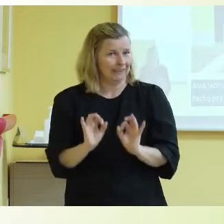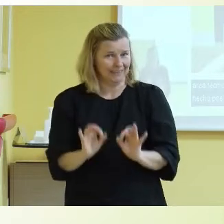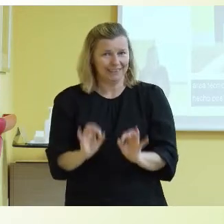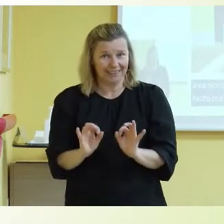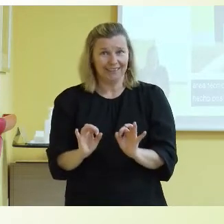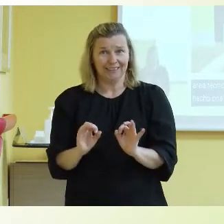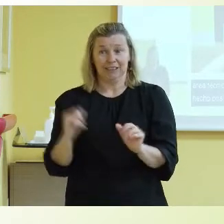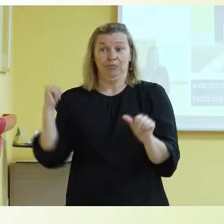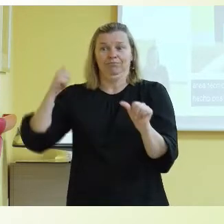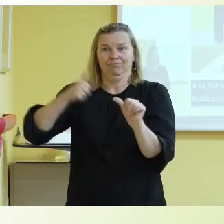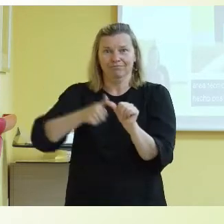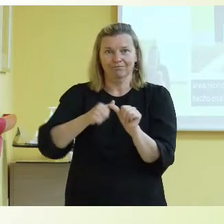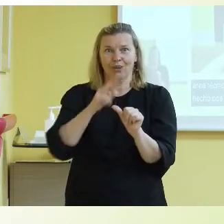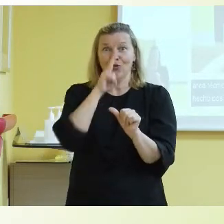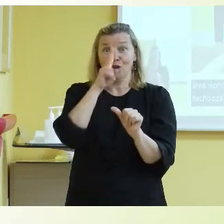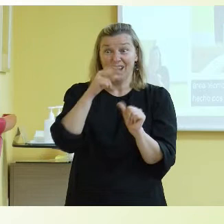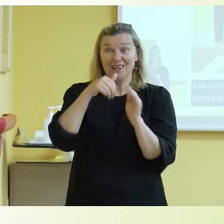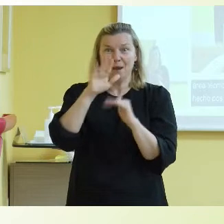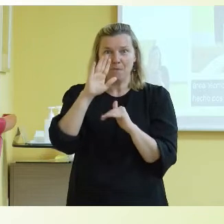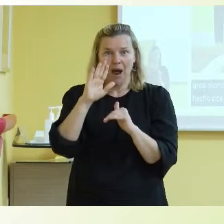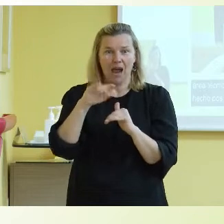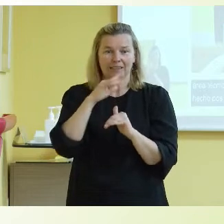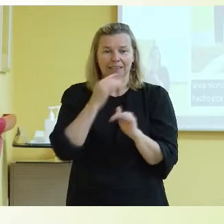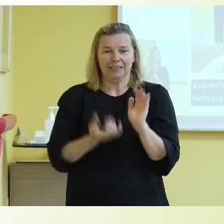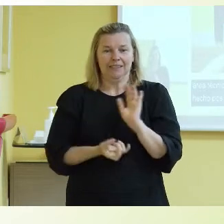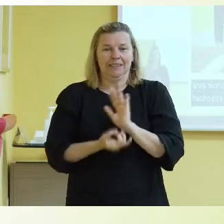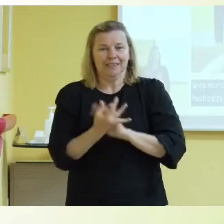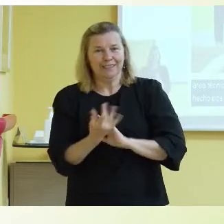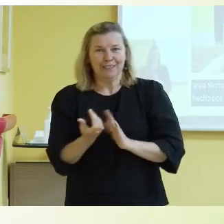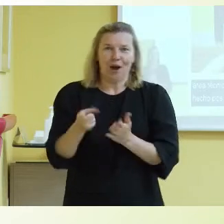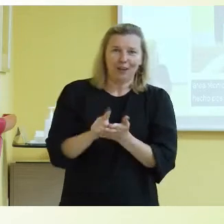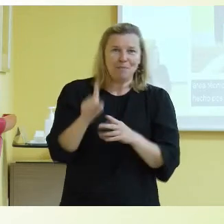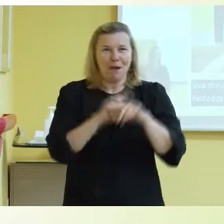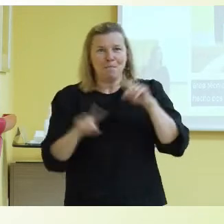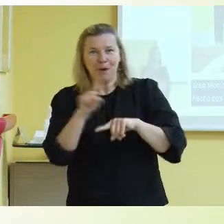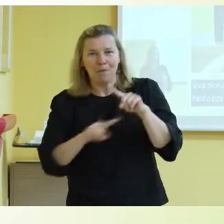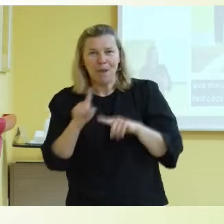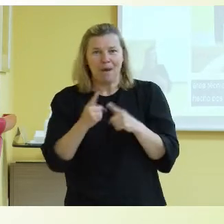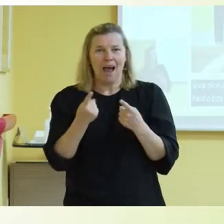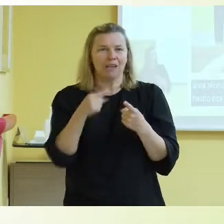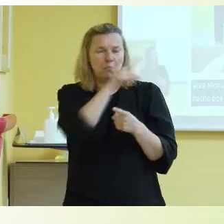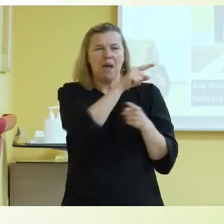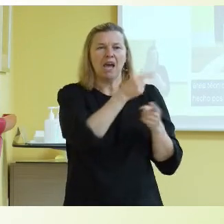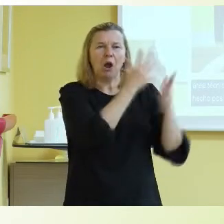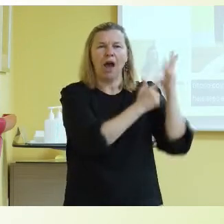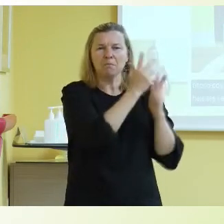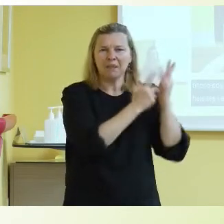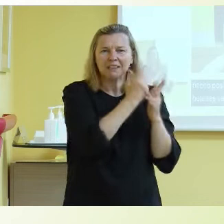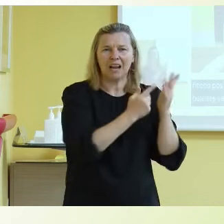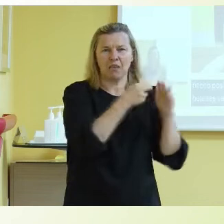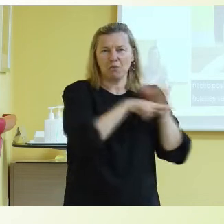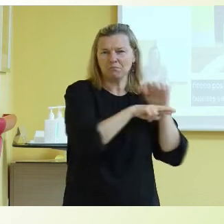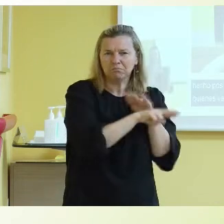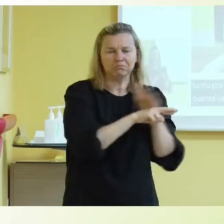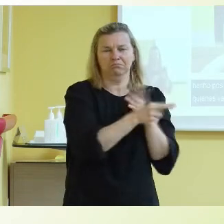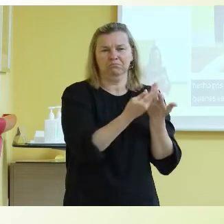años y pico pues nos ha vuelto a generar algún tipo de problemas que se han solucionado desde el área de administración, y ahí tenemos a Maya, la